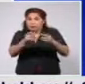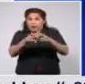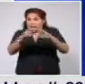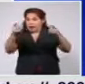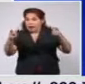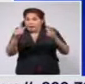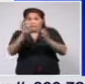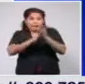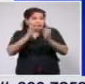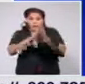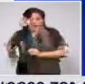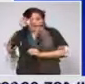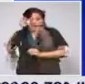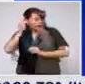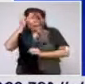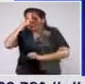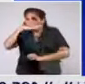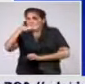la pandemia,